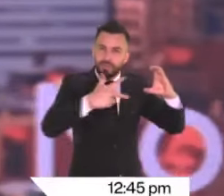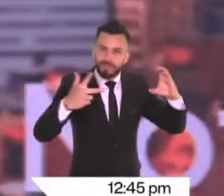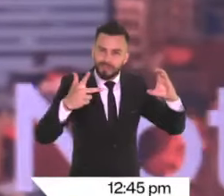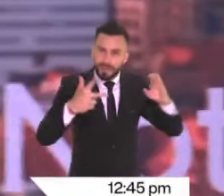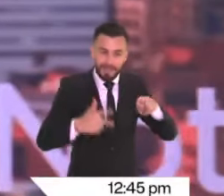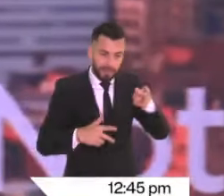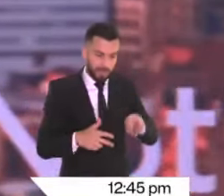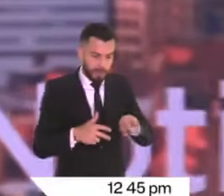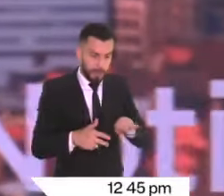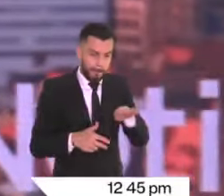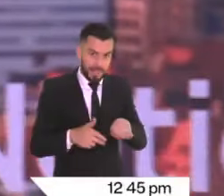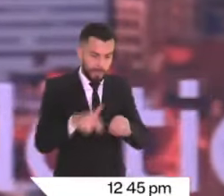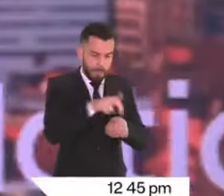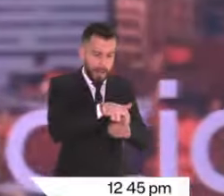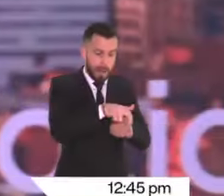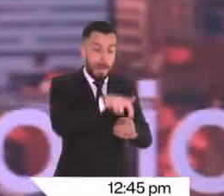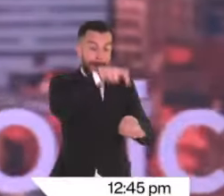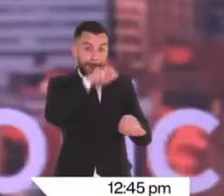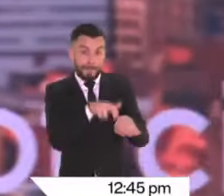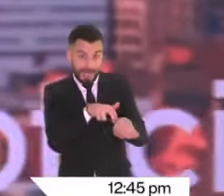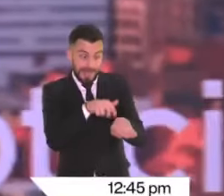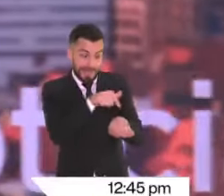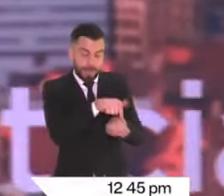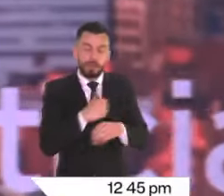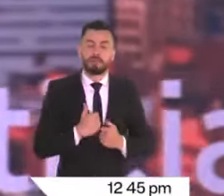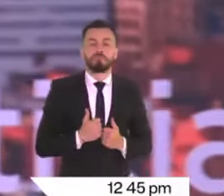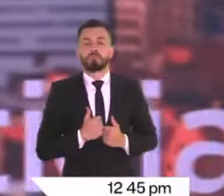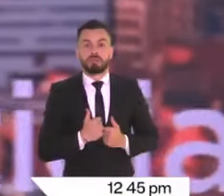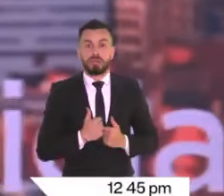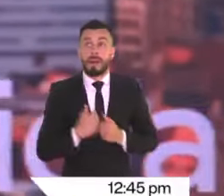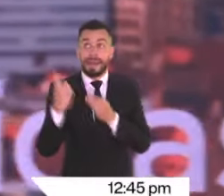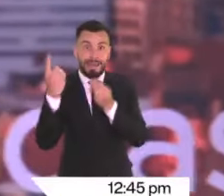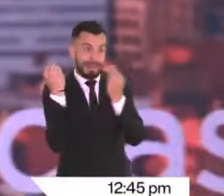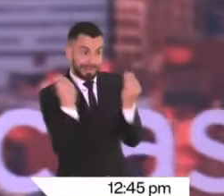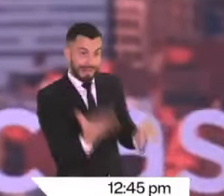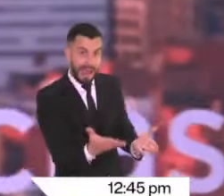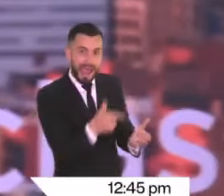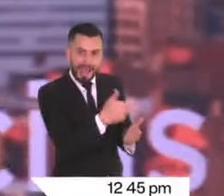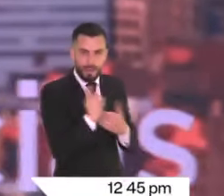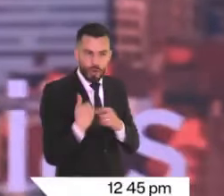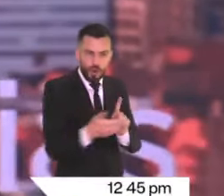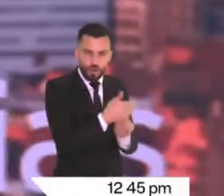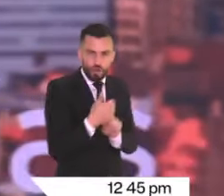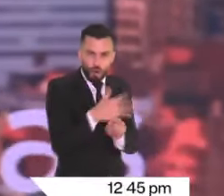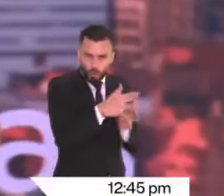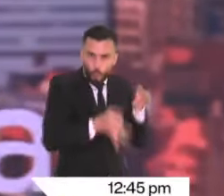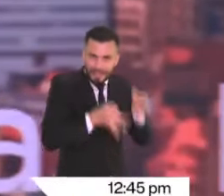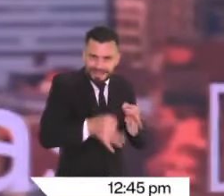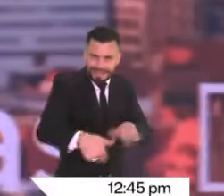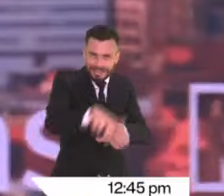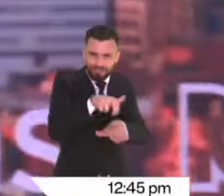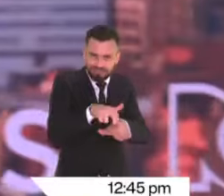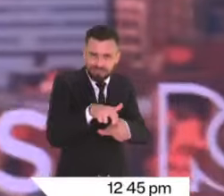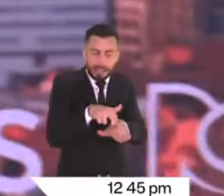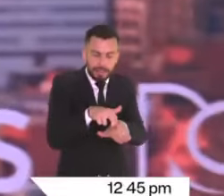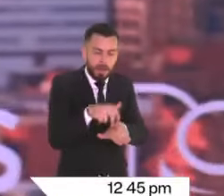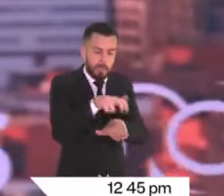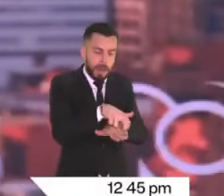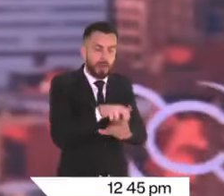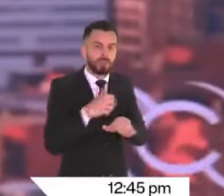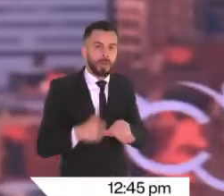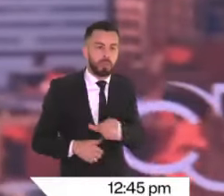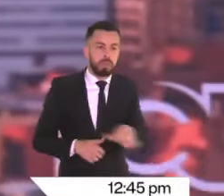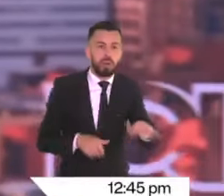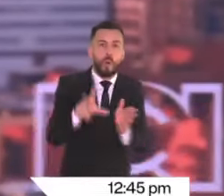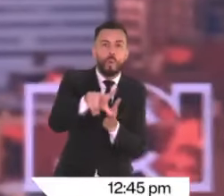quienes intentaron robarle la camioneta asignada por la unidad de protección. En medio del asalto en la localidad de Puente Aranda, el funcionario